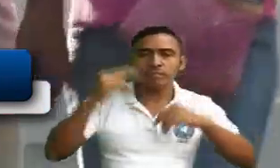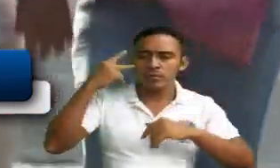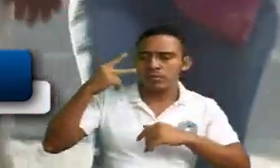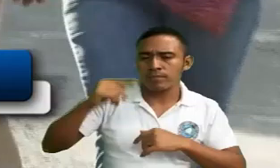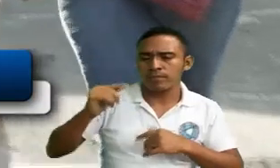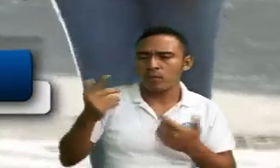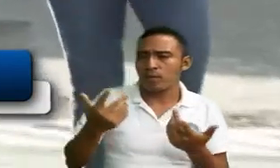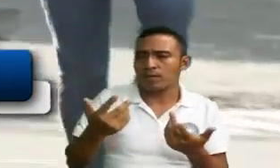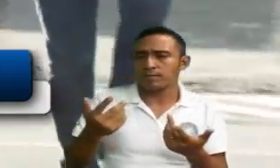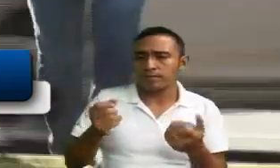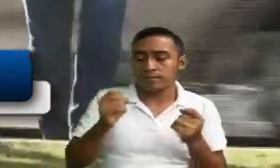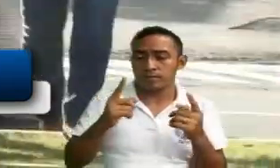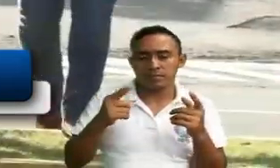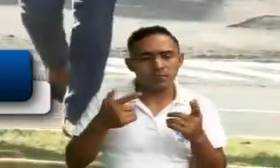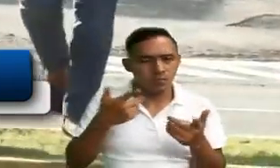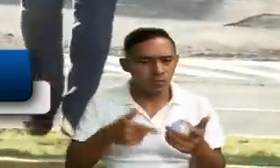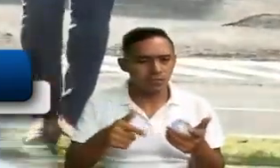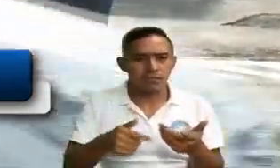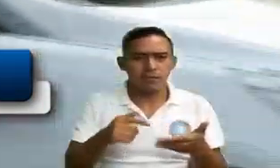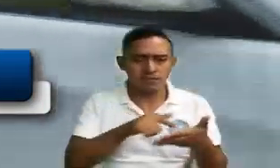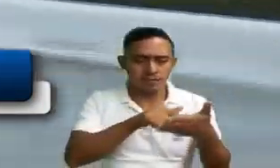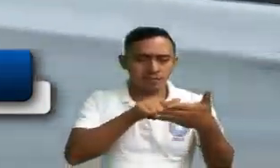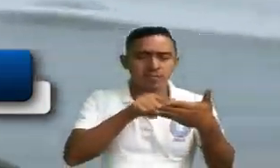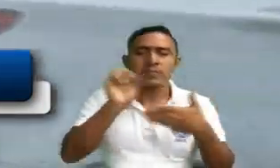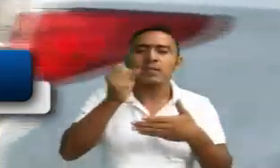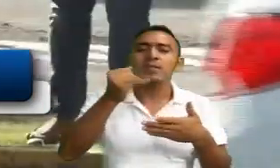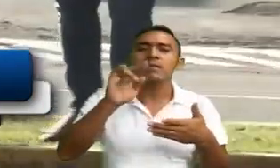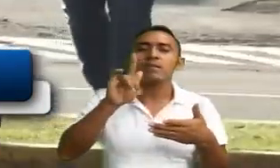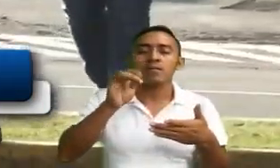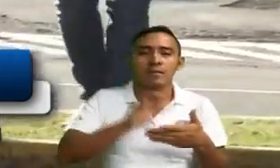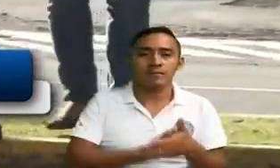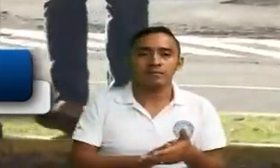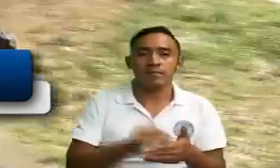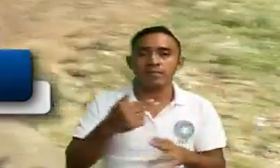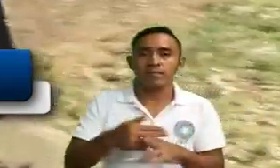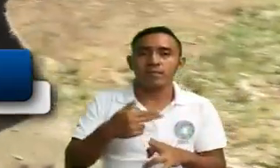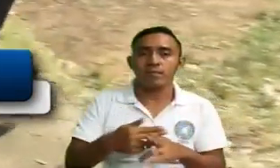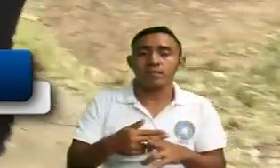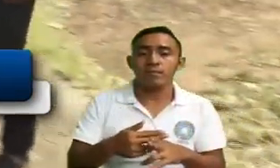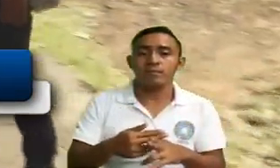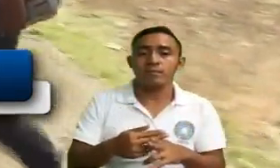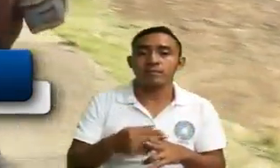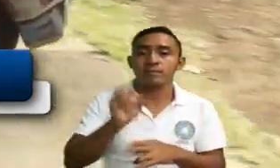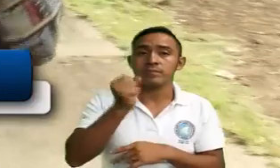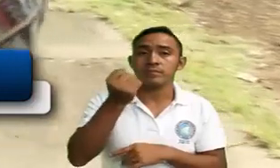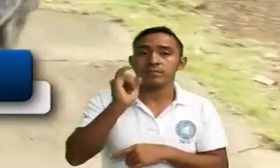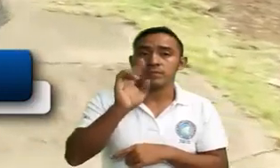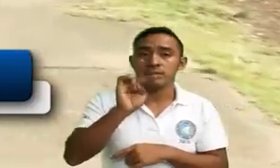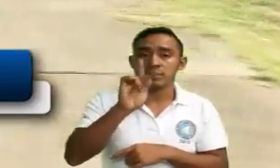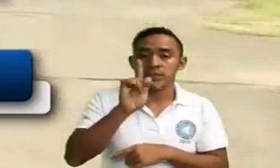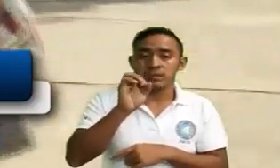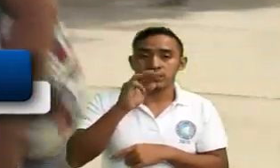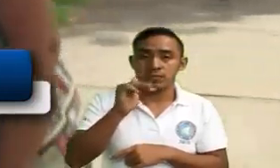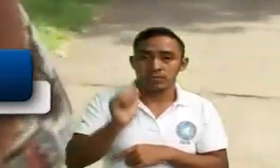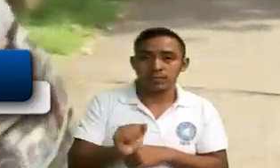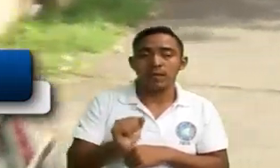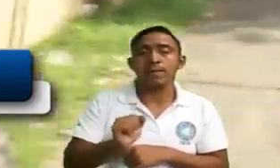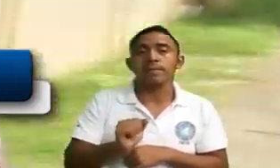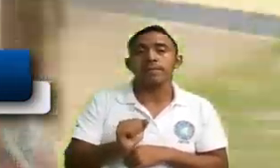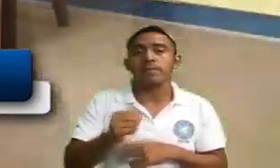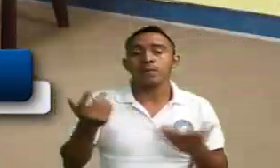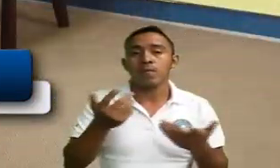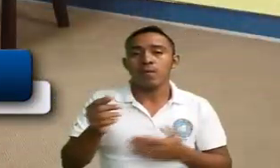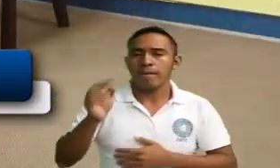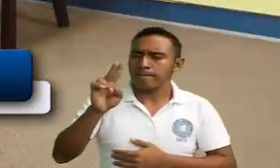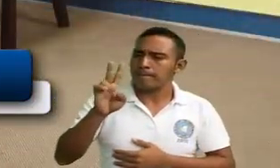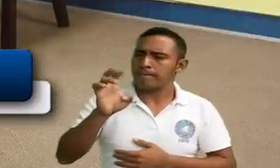muy llamativo, muy interesante, muy peculiar, que se llama síntomas neurovegetativos. Sí. Es decir, dice que aquí